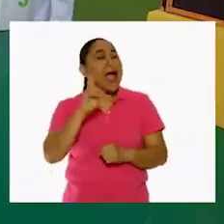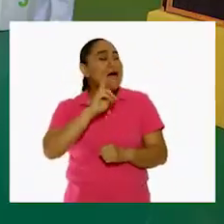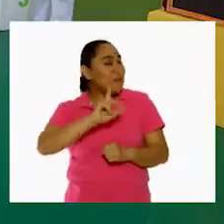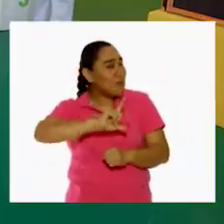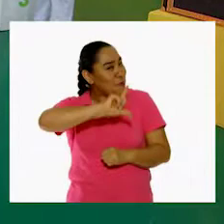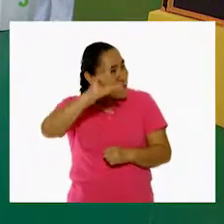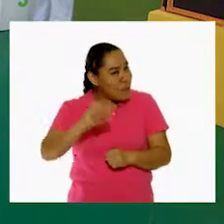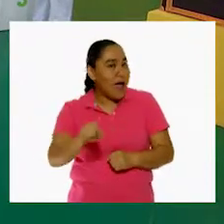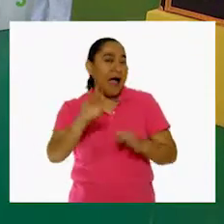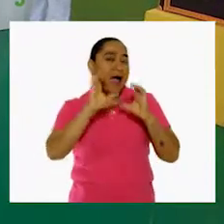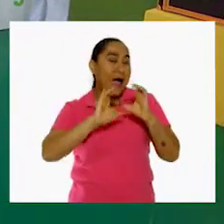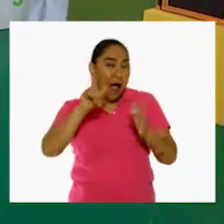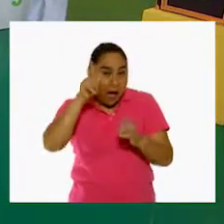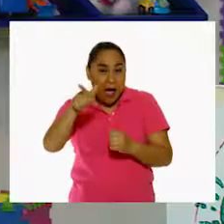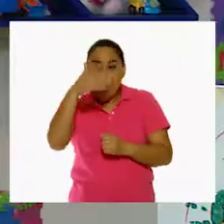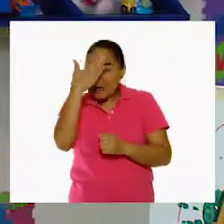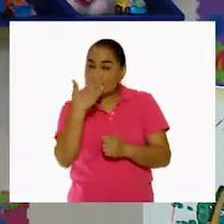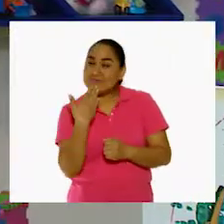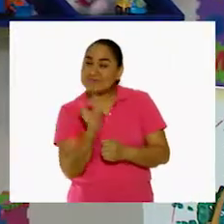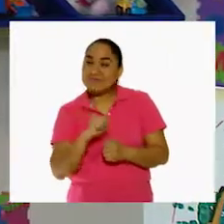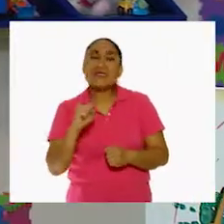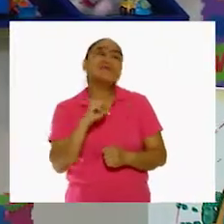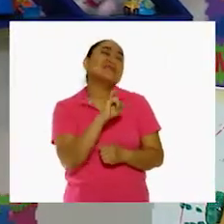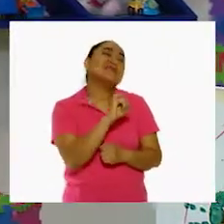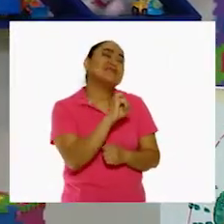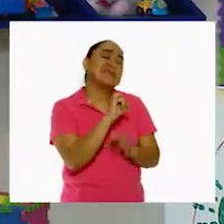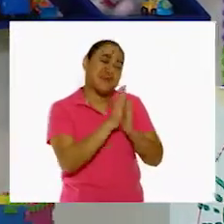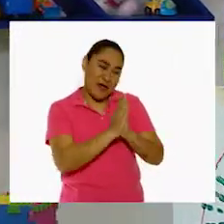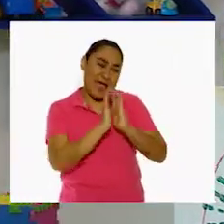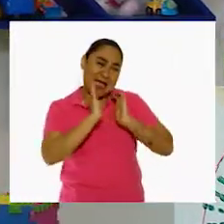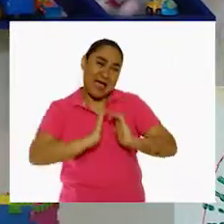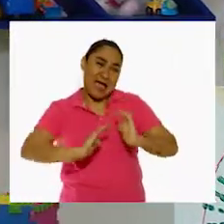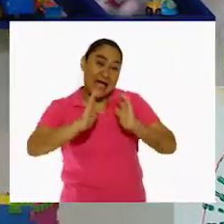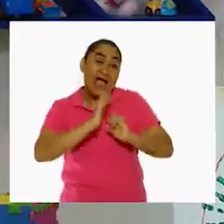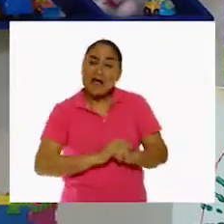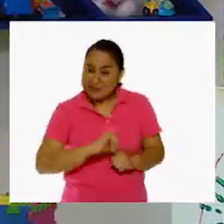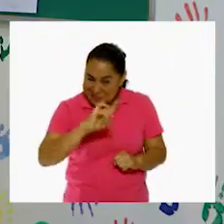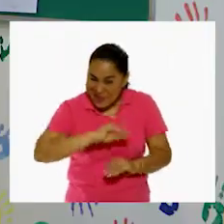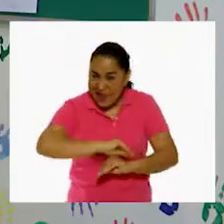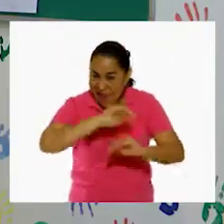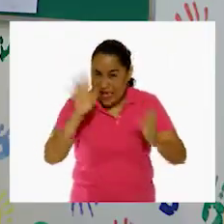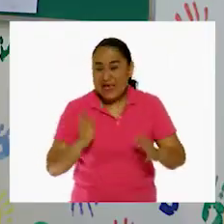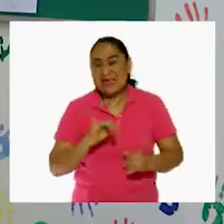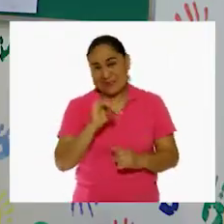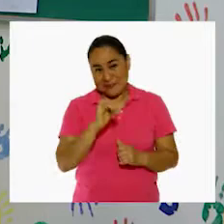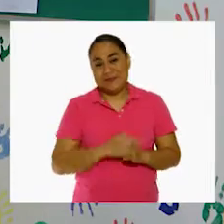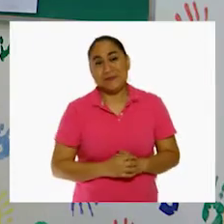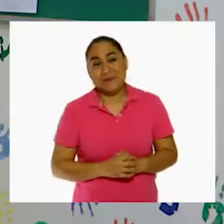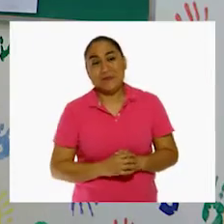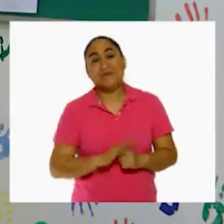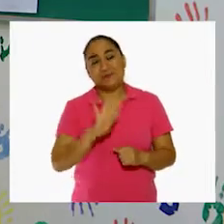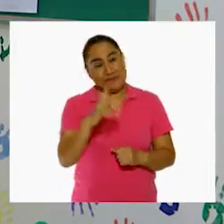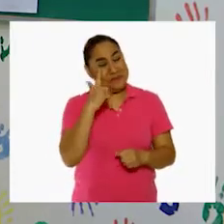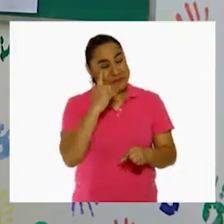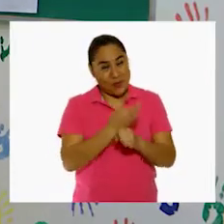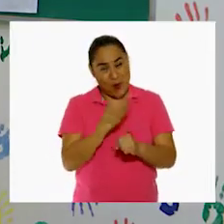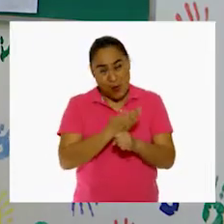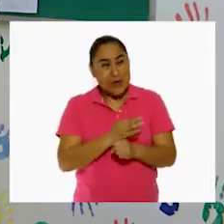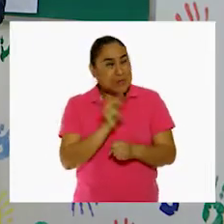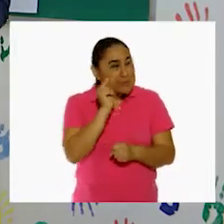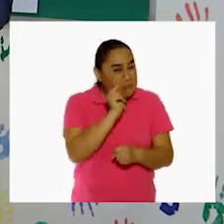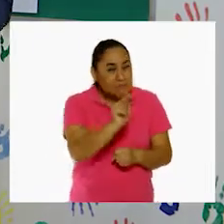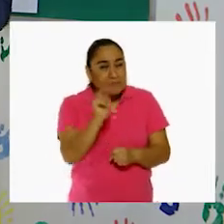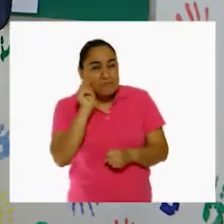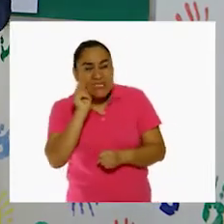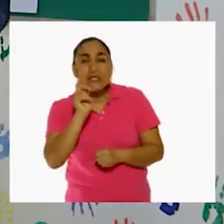algún momento, Sergio. Sí, que cante. Ok, claro, por supuesto que sí. Bueno, como podemos observar, cada niño y